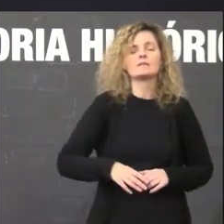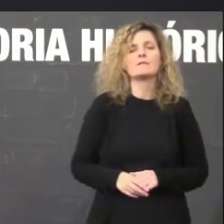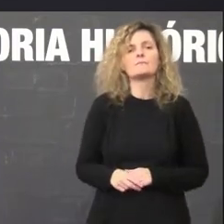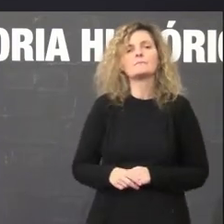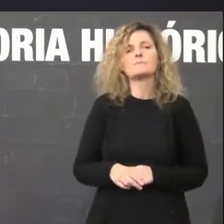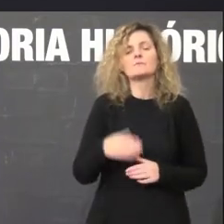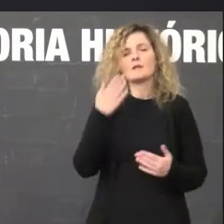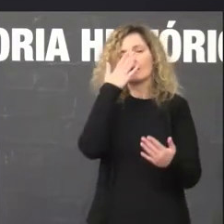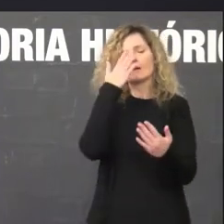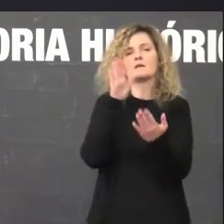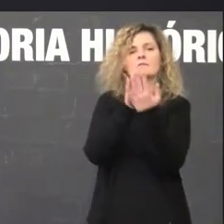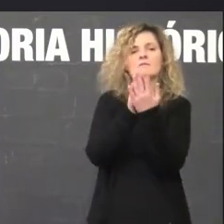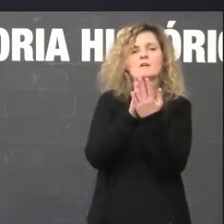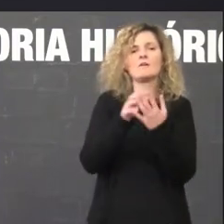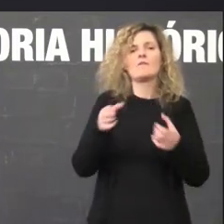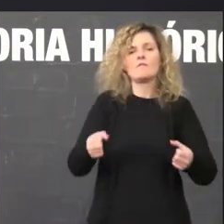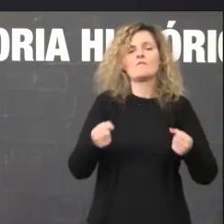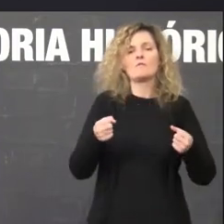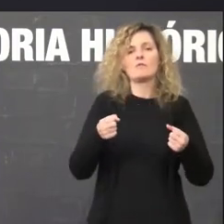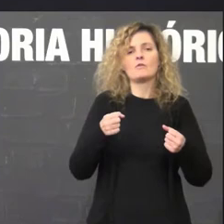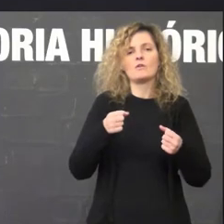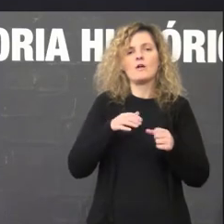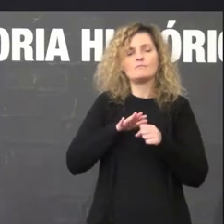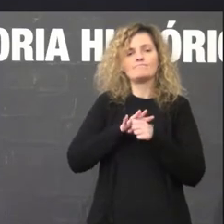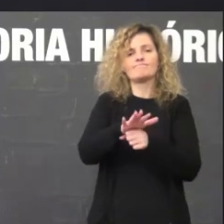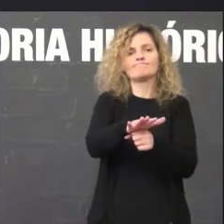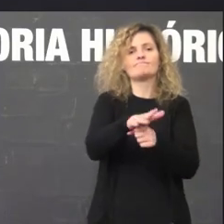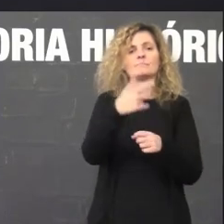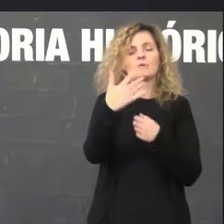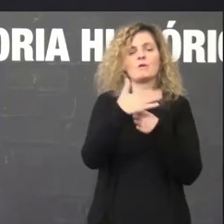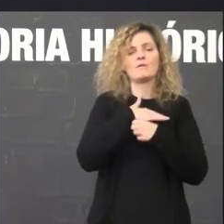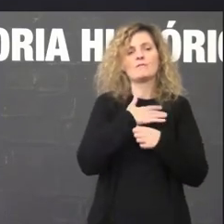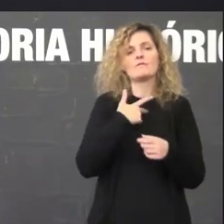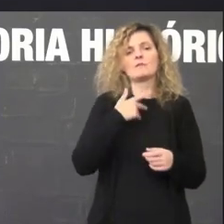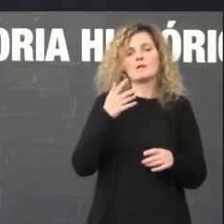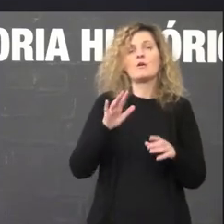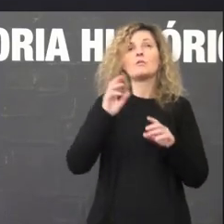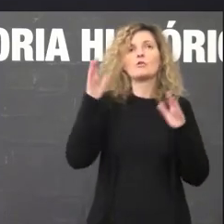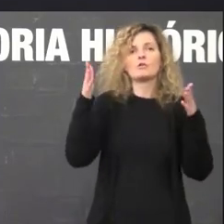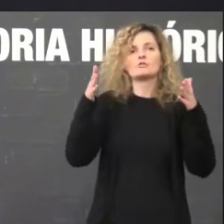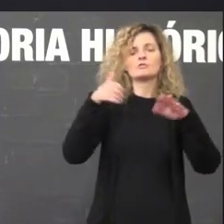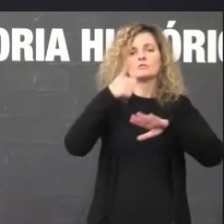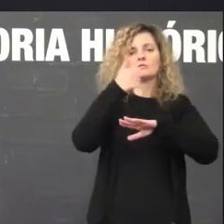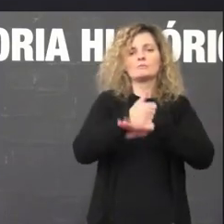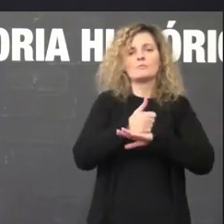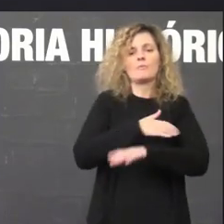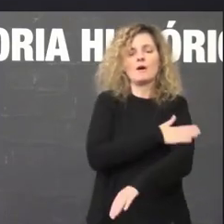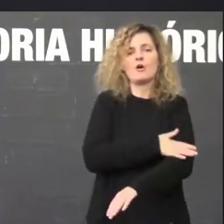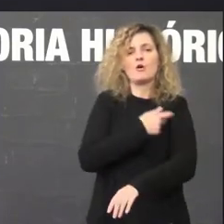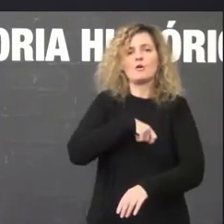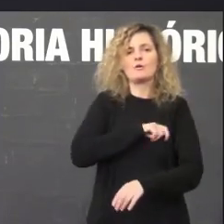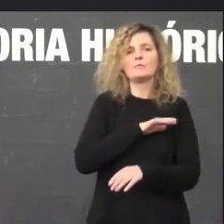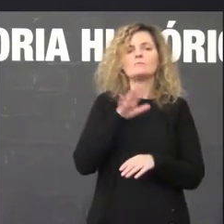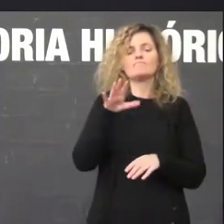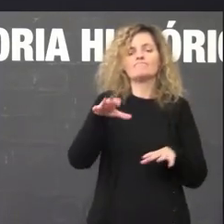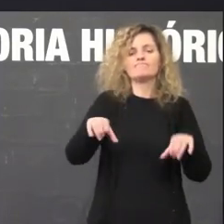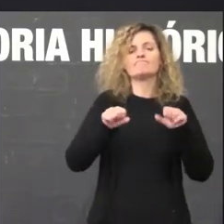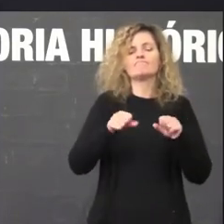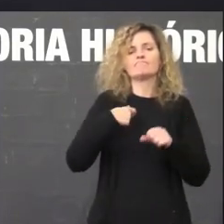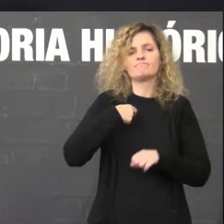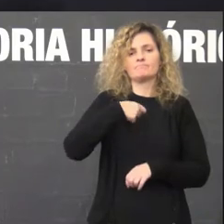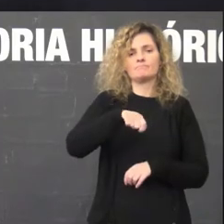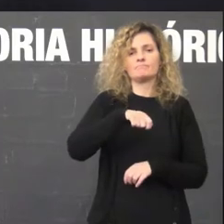ao enfrentarse ás fuerzas máis reaccionarias de nuestra querida España, fai que o Supremo Consello teña no Goberno de España e co seu